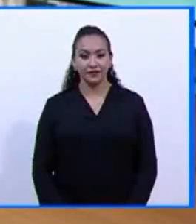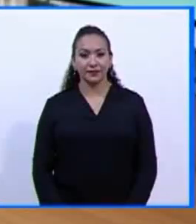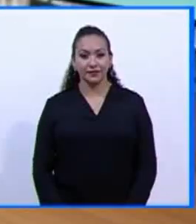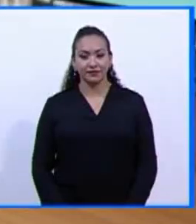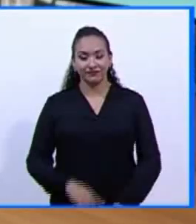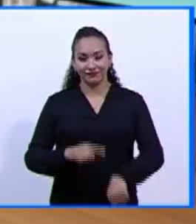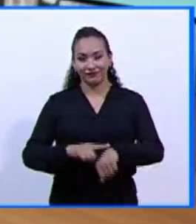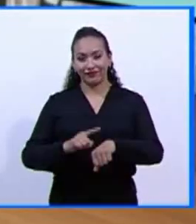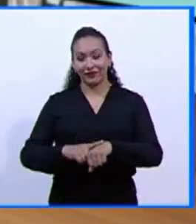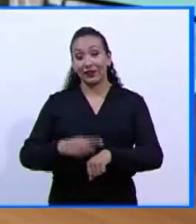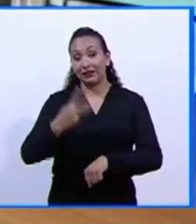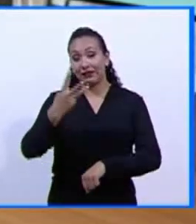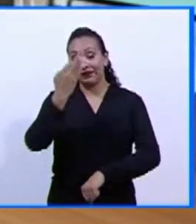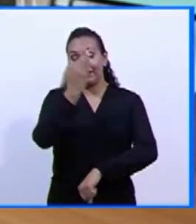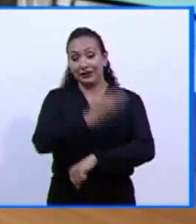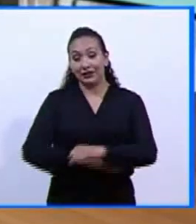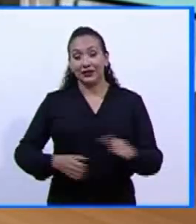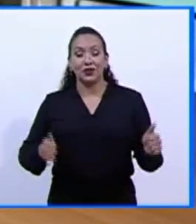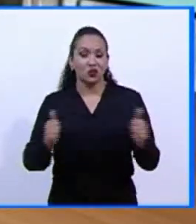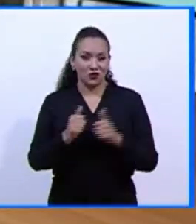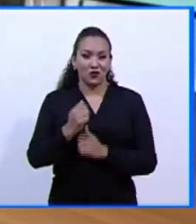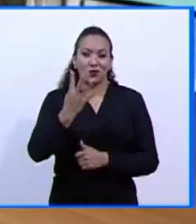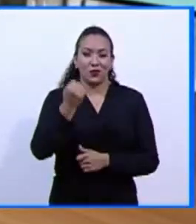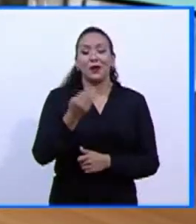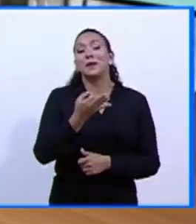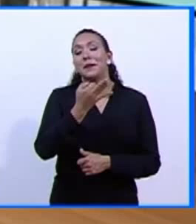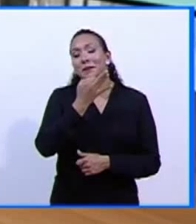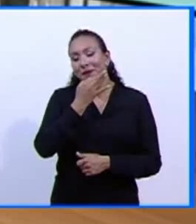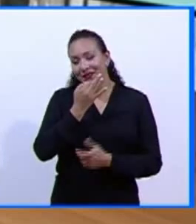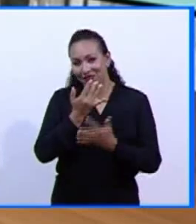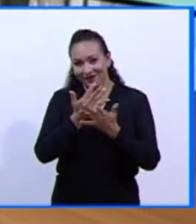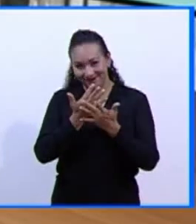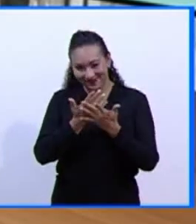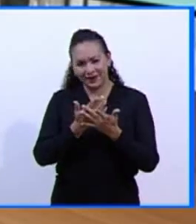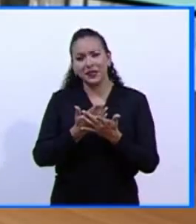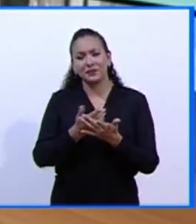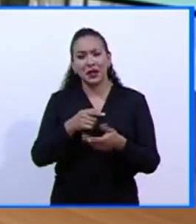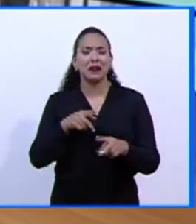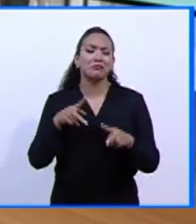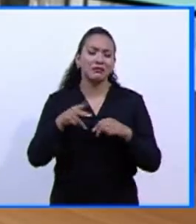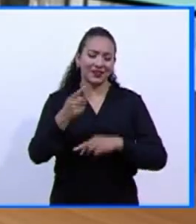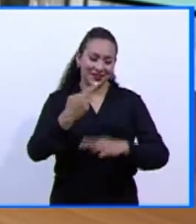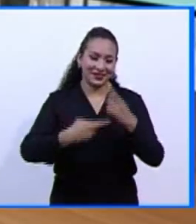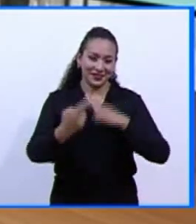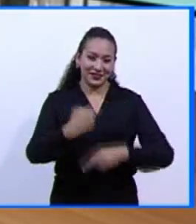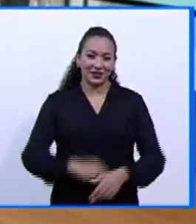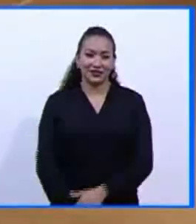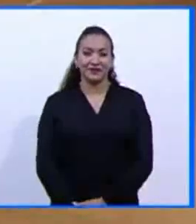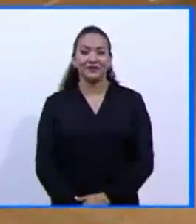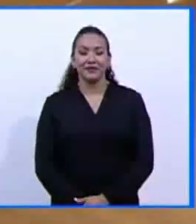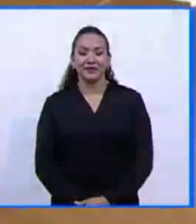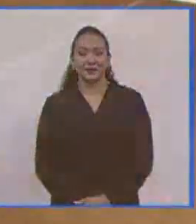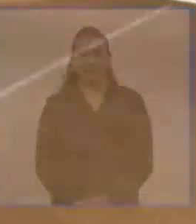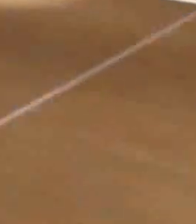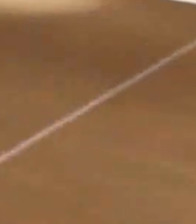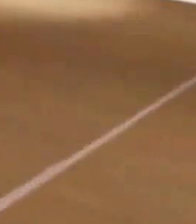Son las 15:09 de la tarde y es momento de hacer una pausa. No se vaya.